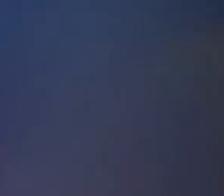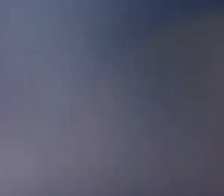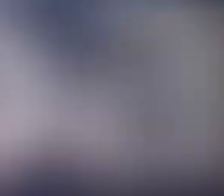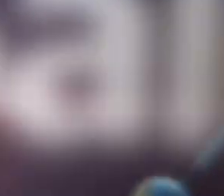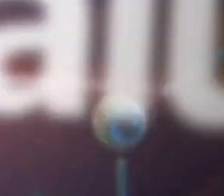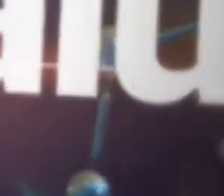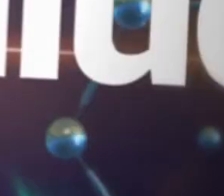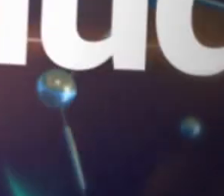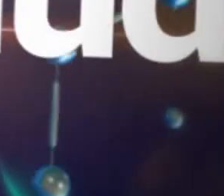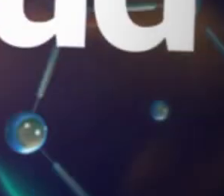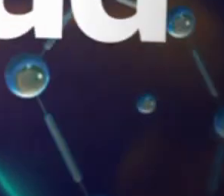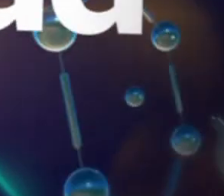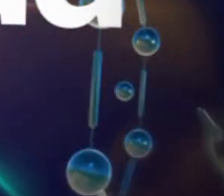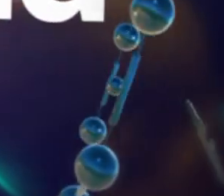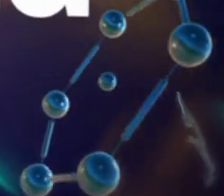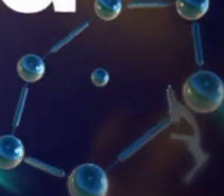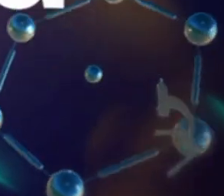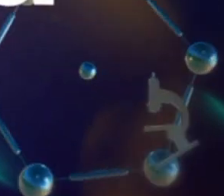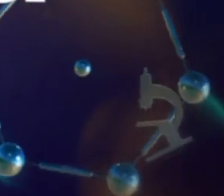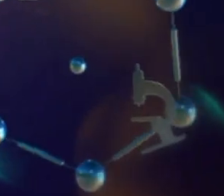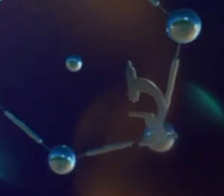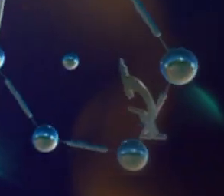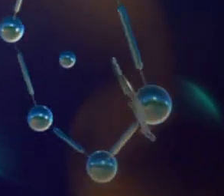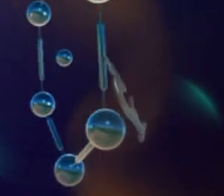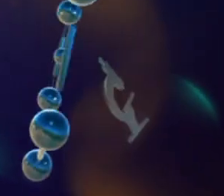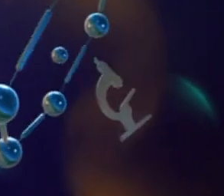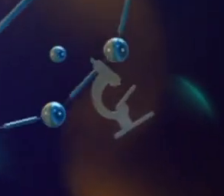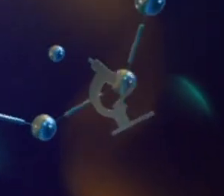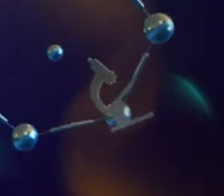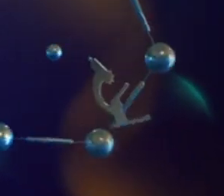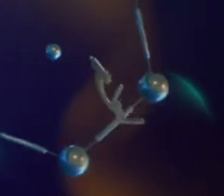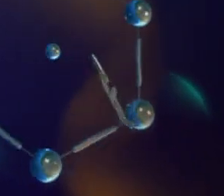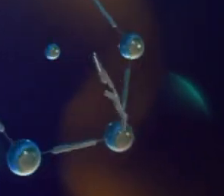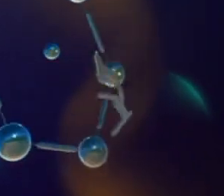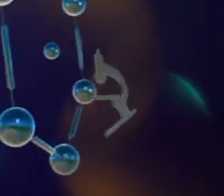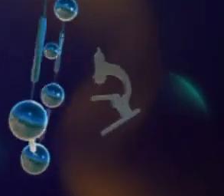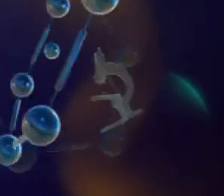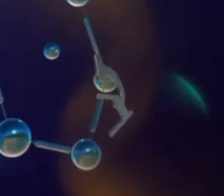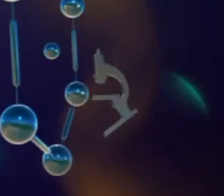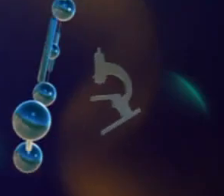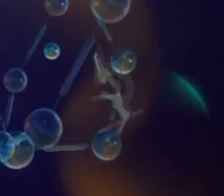Teleamazonas presenta El extraordinario mundo de la salud.